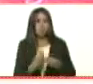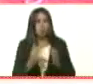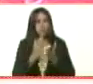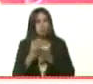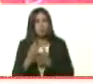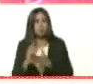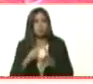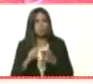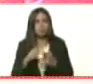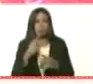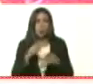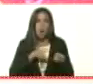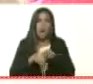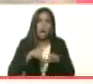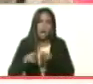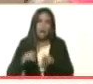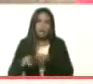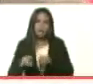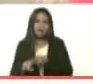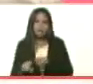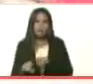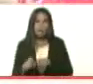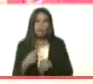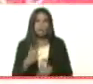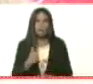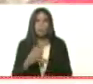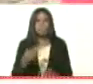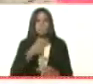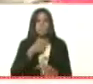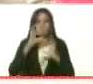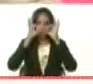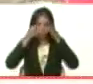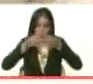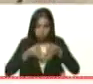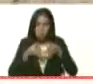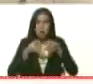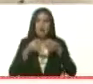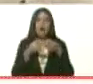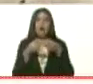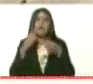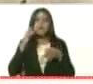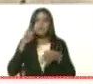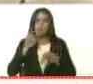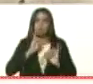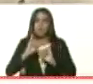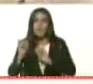Entonces, cuando hago la crítica, me hago la autocrítica y les digo a ustedes,